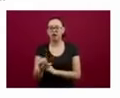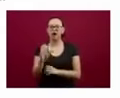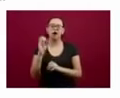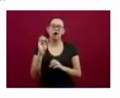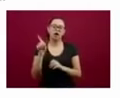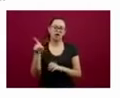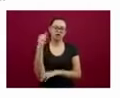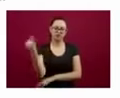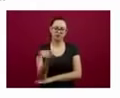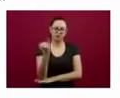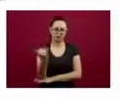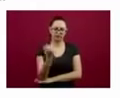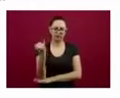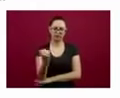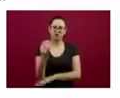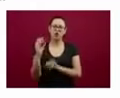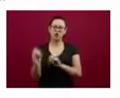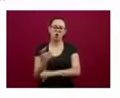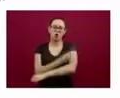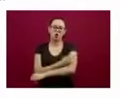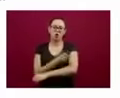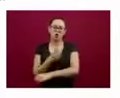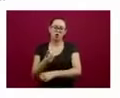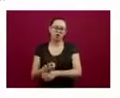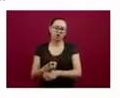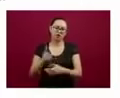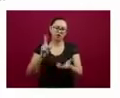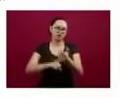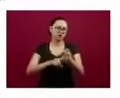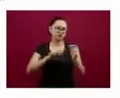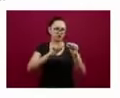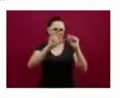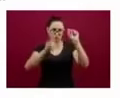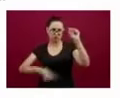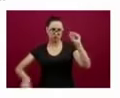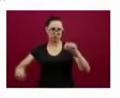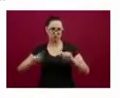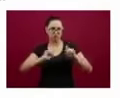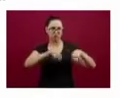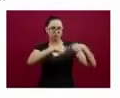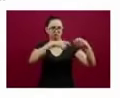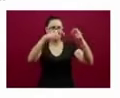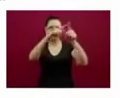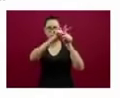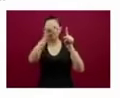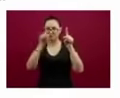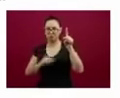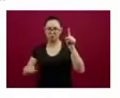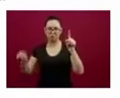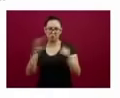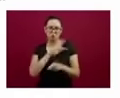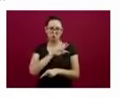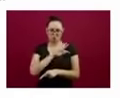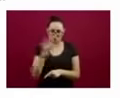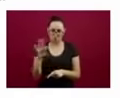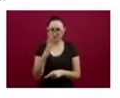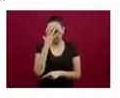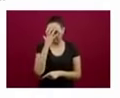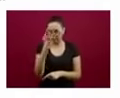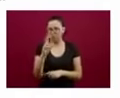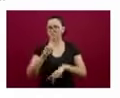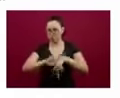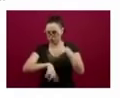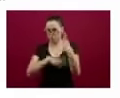renta, Rosy? Fíjate que pagábamos casi 40, y luego además se pagaba